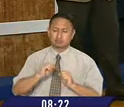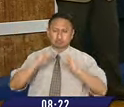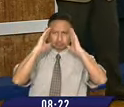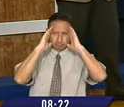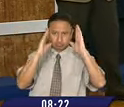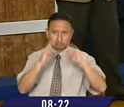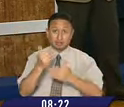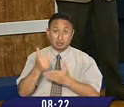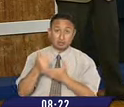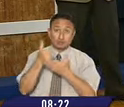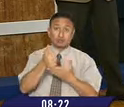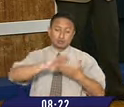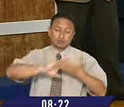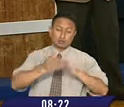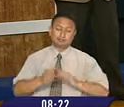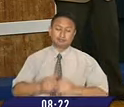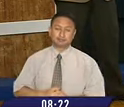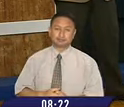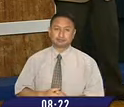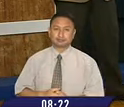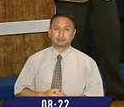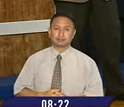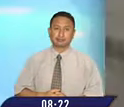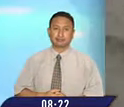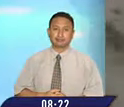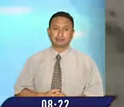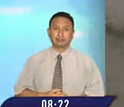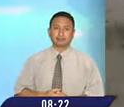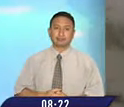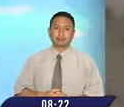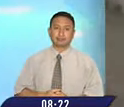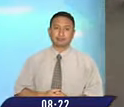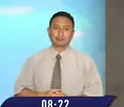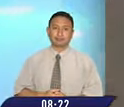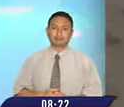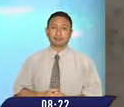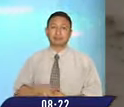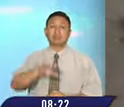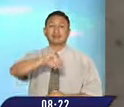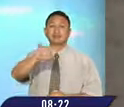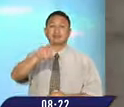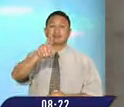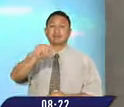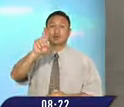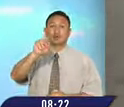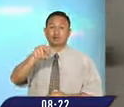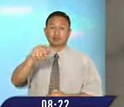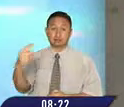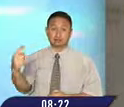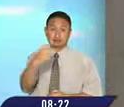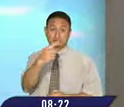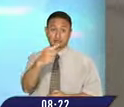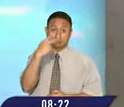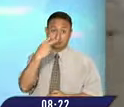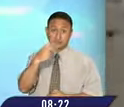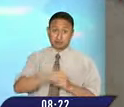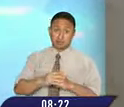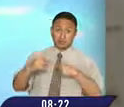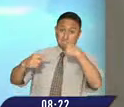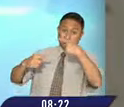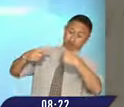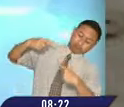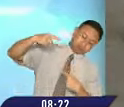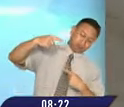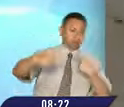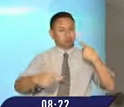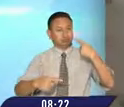esta comunidad. Juan es quien aparece en este video. Se lo ve en medio de los escombros girando para